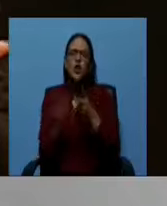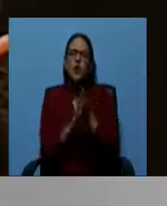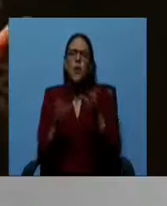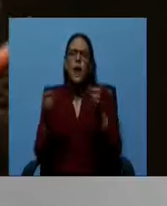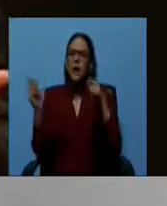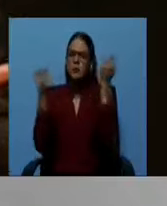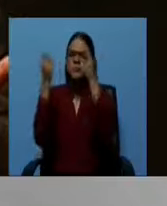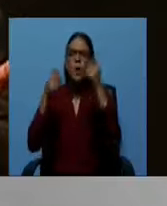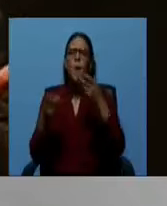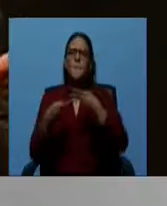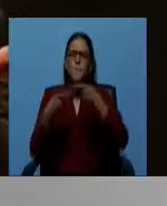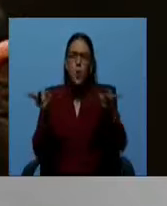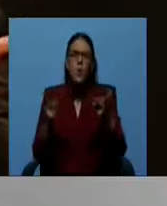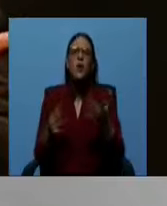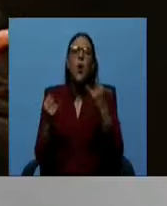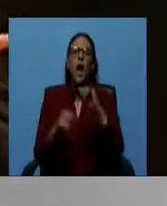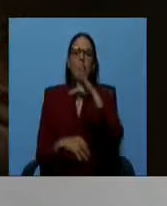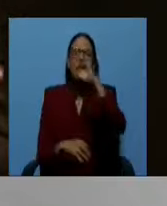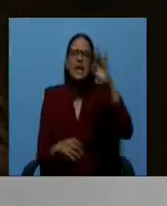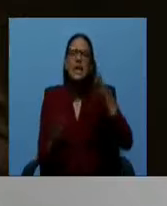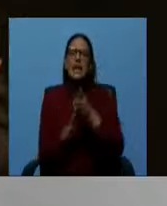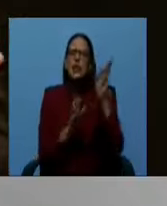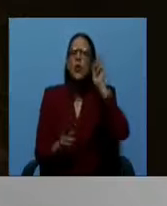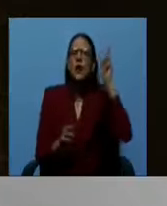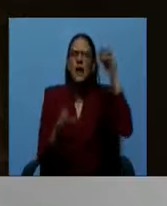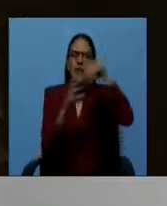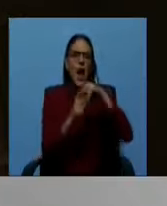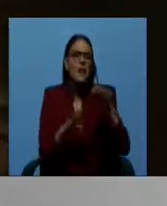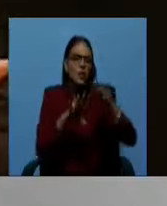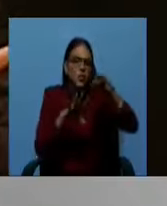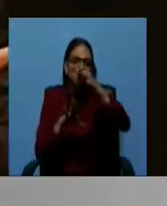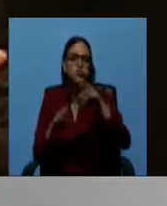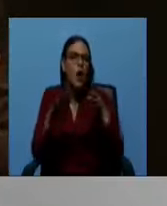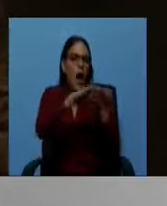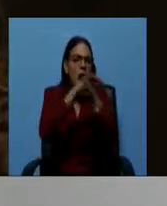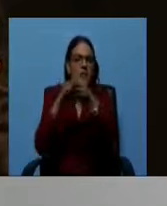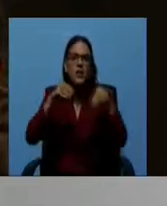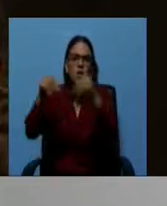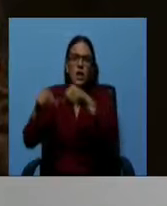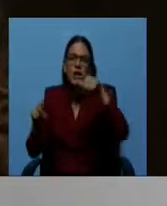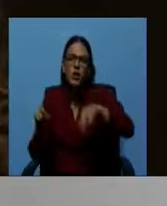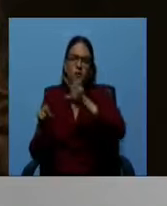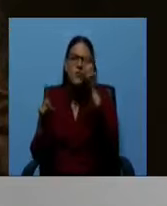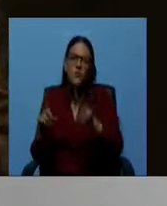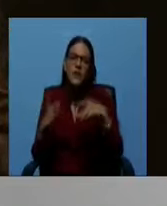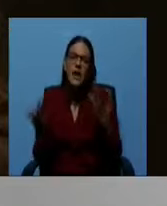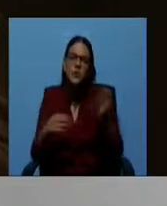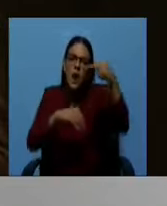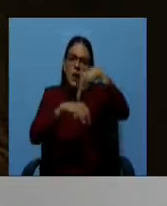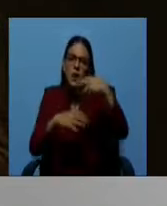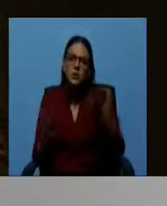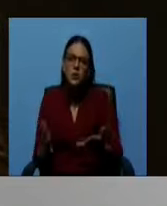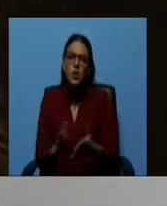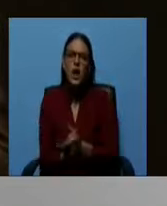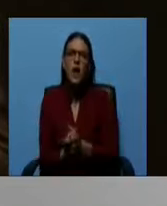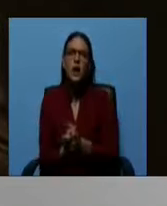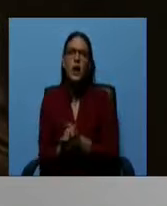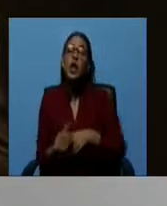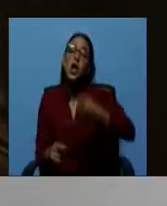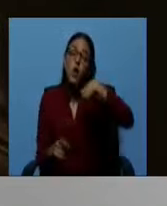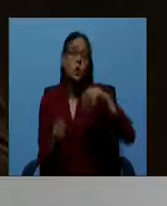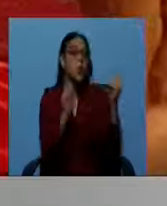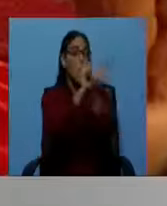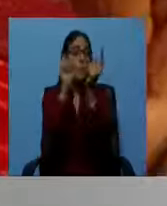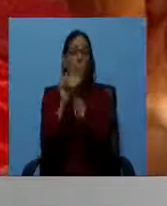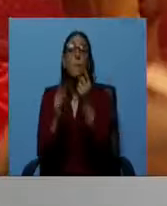tiene 500 radios en todos los rincones y en todos los territorios de nuestro territorio nacional. Y nosotros no hemos